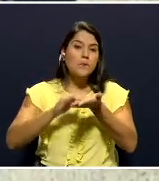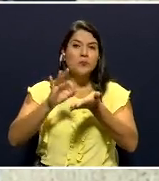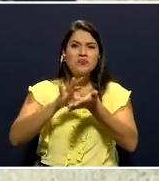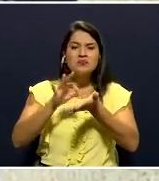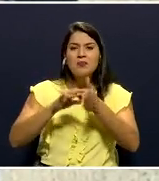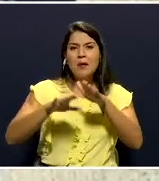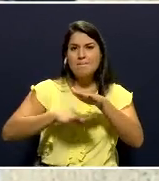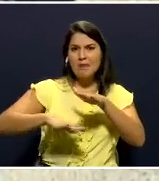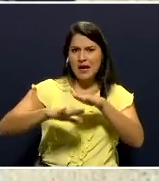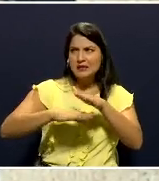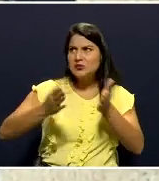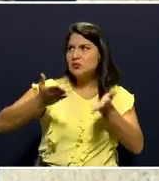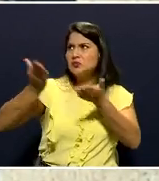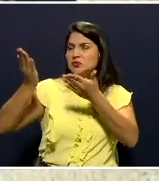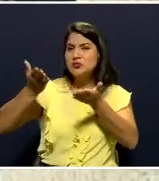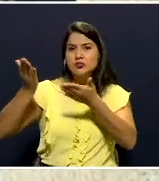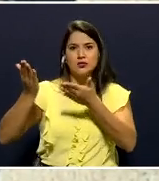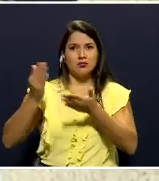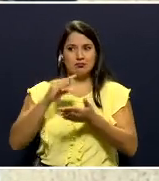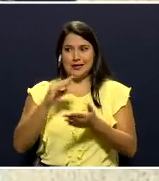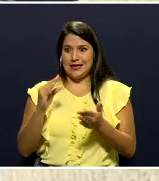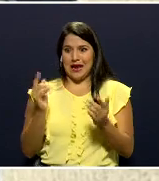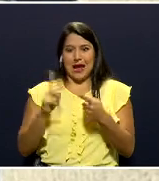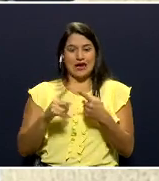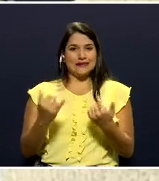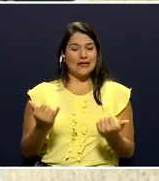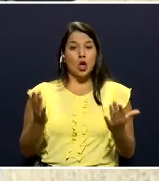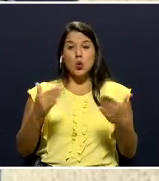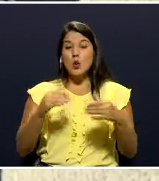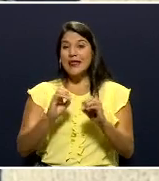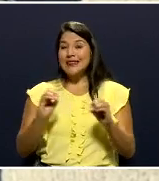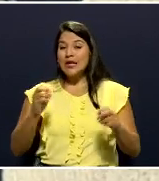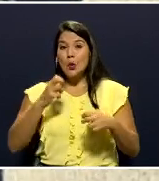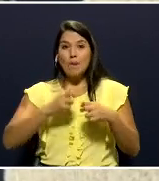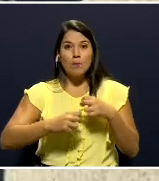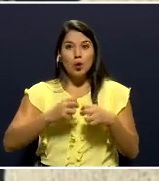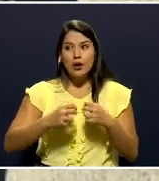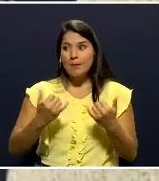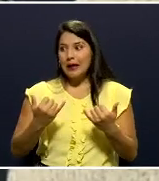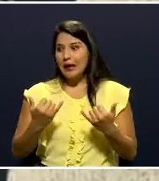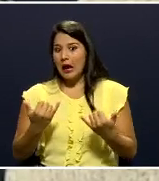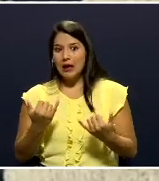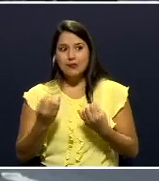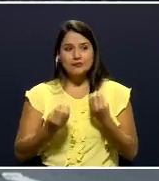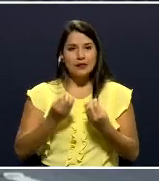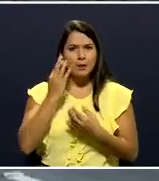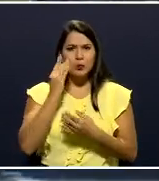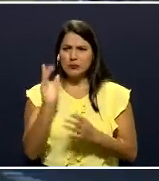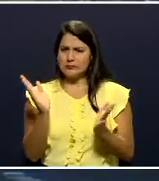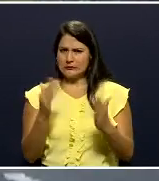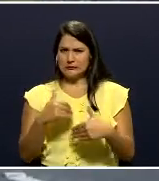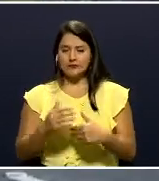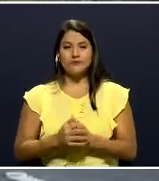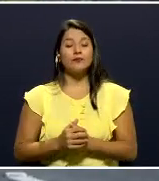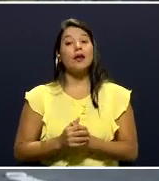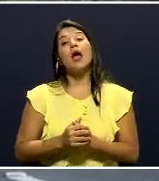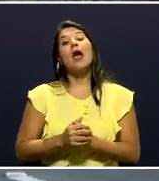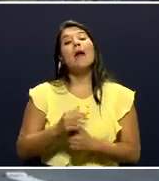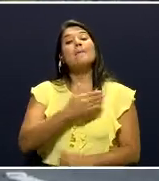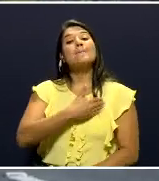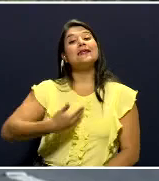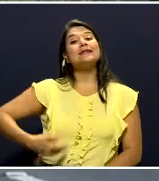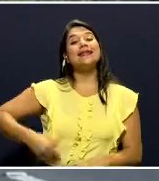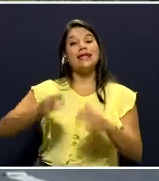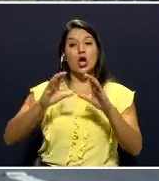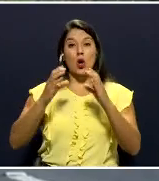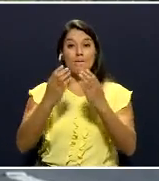hay ninguna dificultad ni ha habido ninguna situación que nos ponga en alarma. Alexander Solís, presidente de la